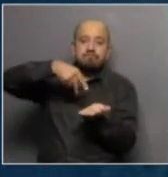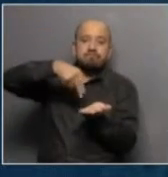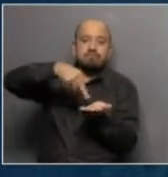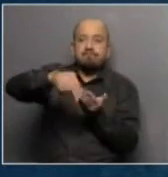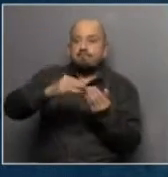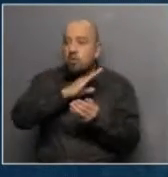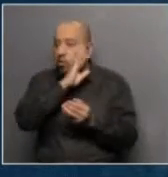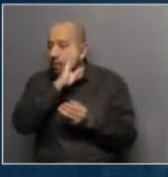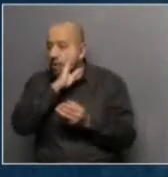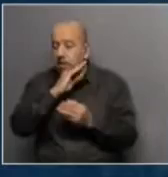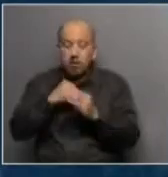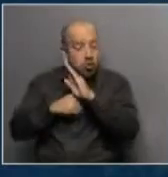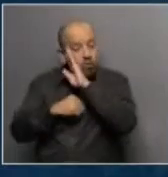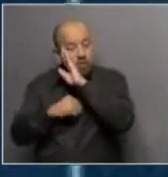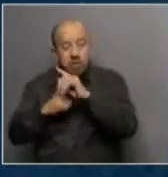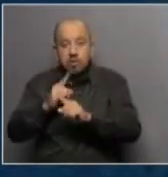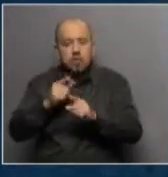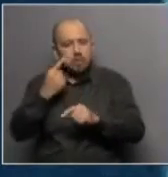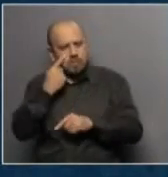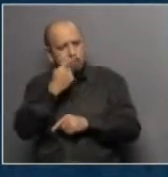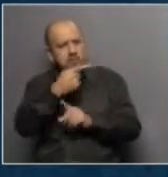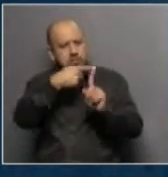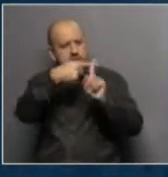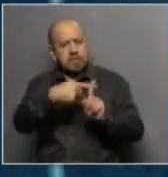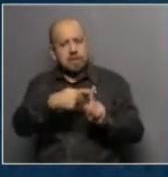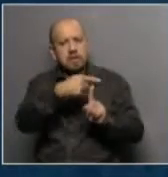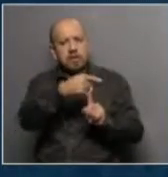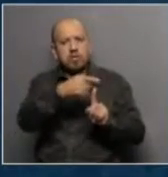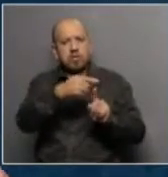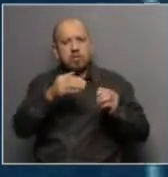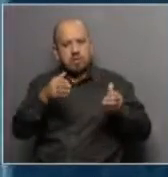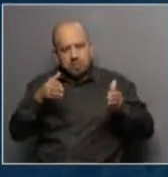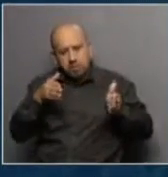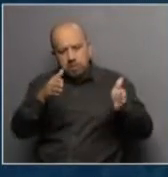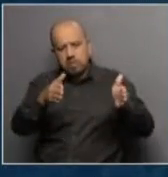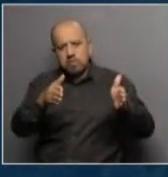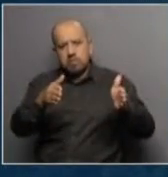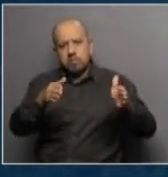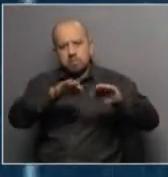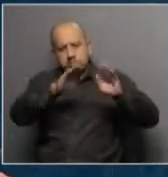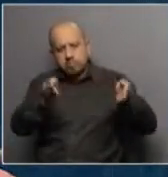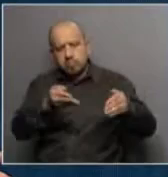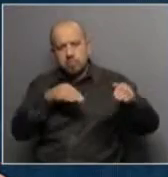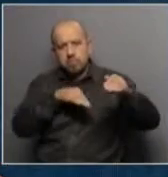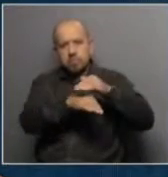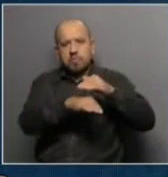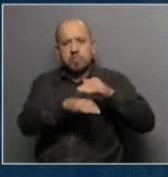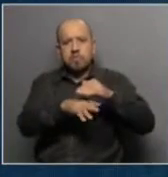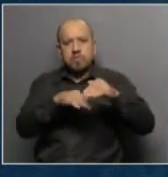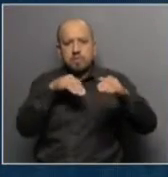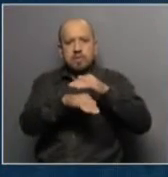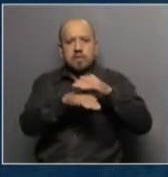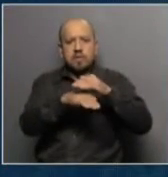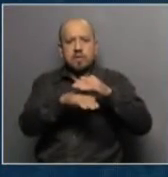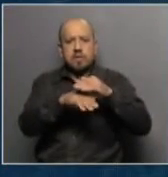dormir. Pasaron por el cementerio del norte y vieron un tubular abierto. Se metieron ahí.